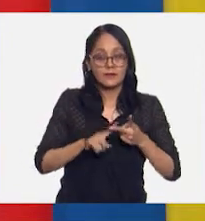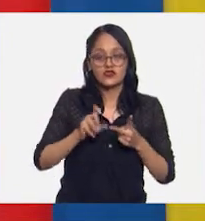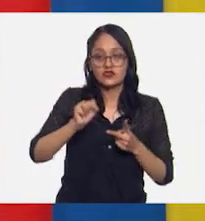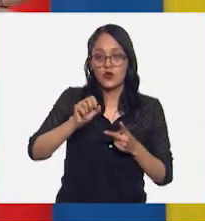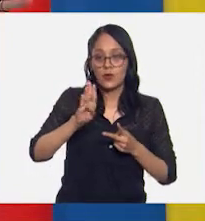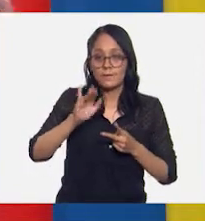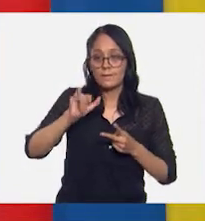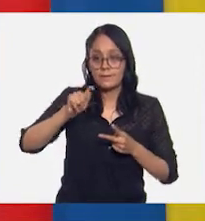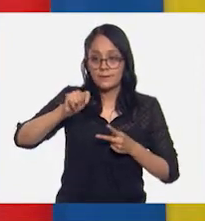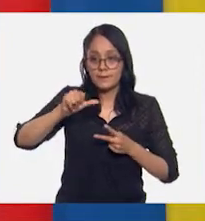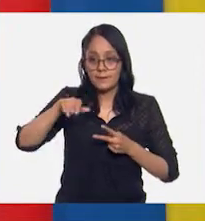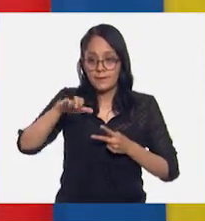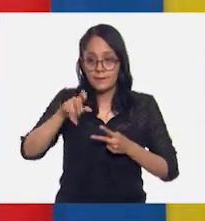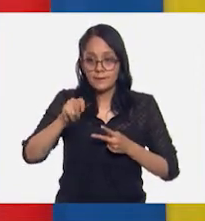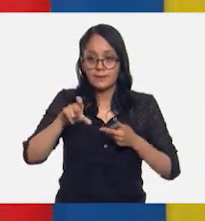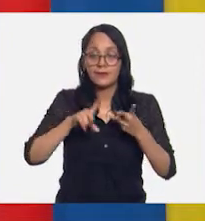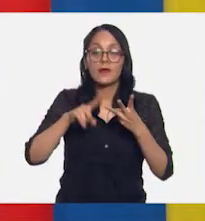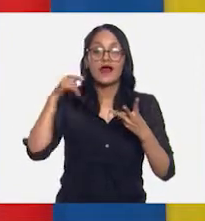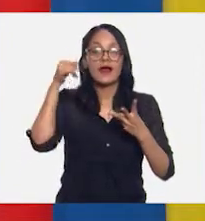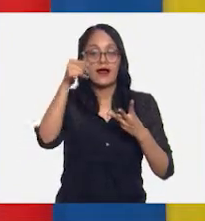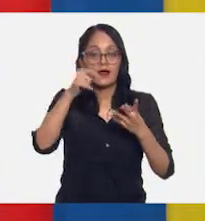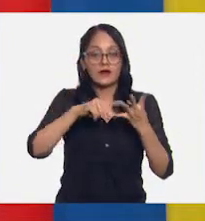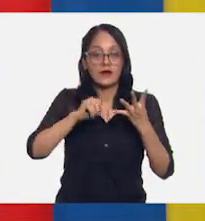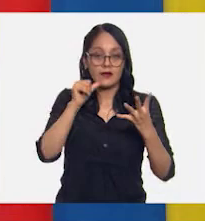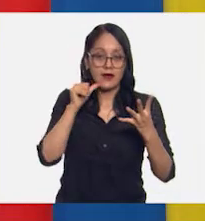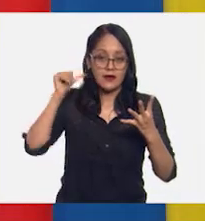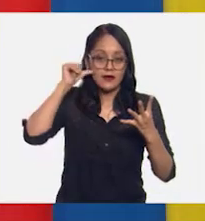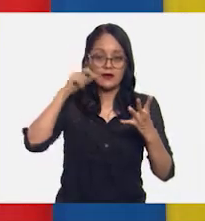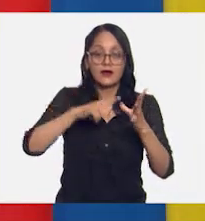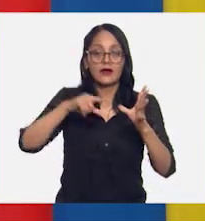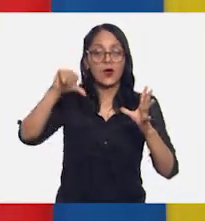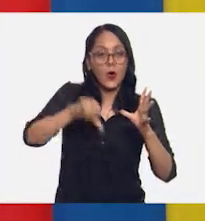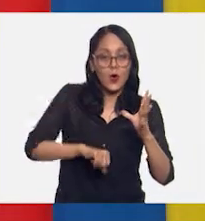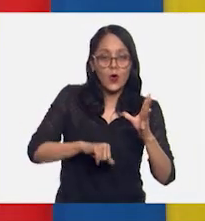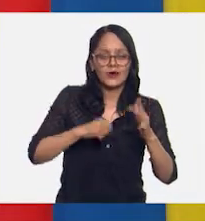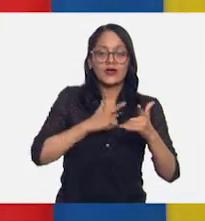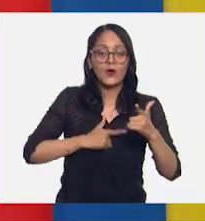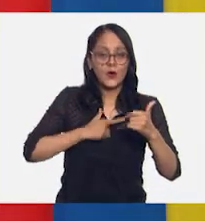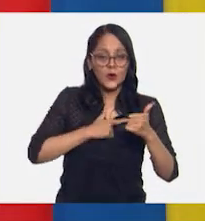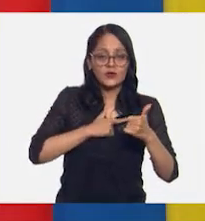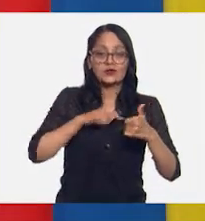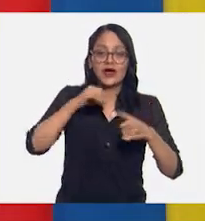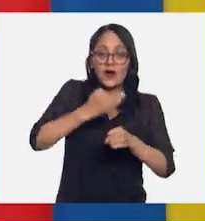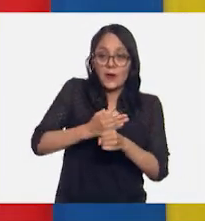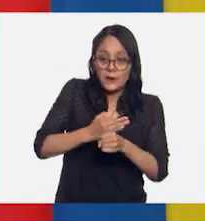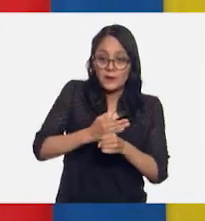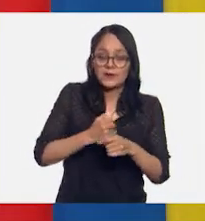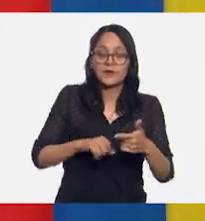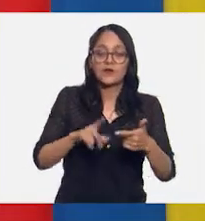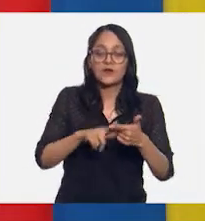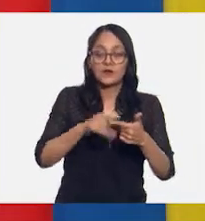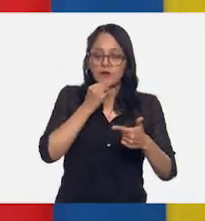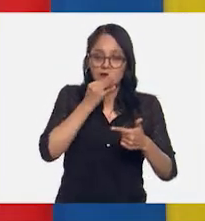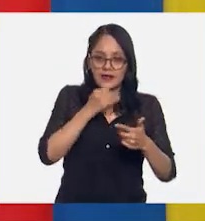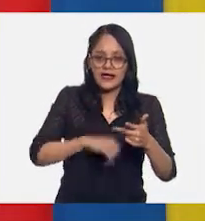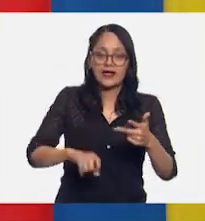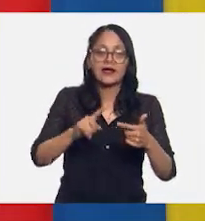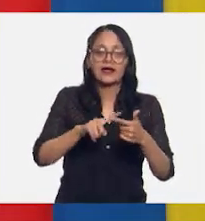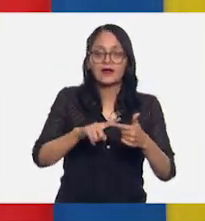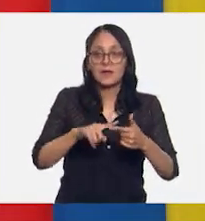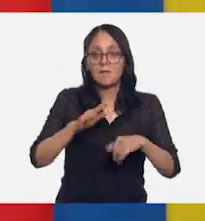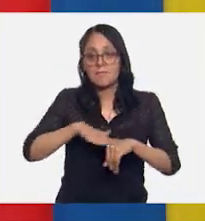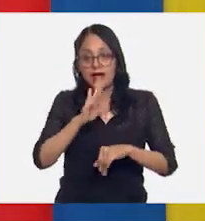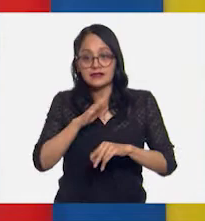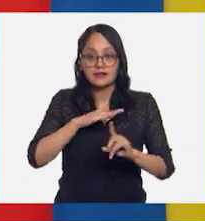súbitamente, lejos, ayer, hoy, placentero, al instante, hondo, ni más ni menos. Son las que se me ocurren